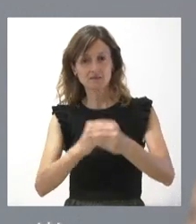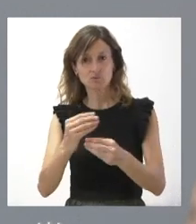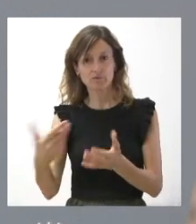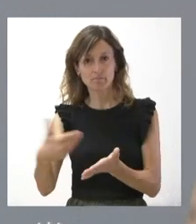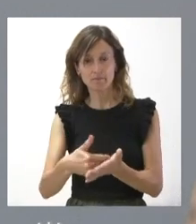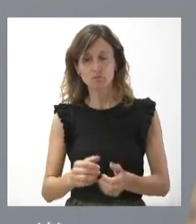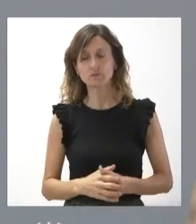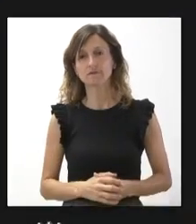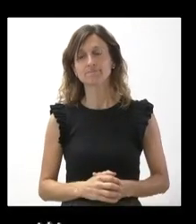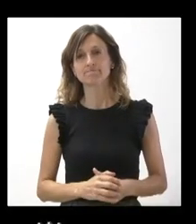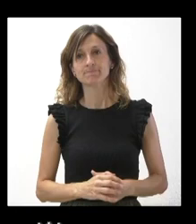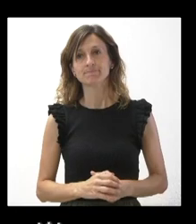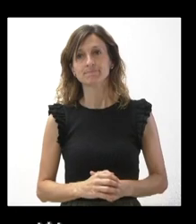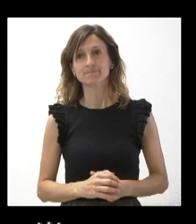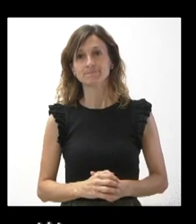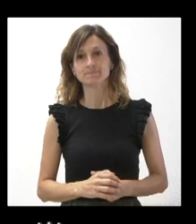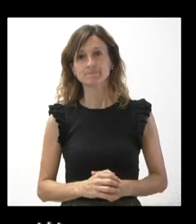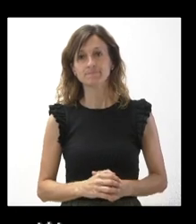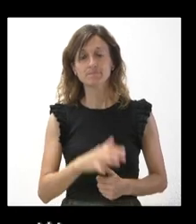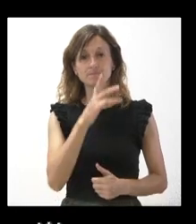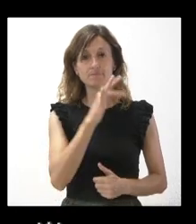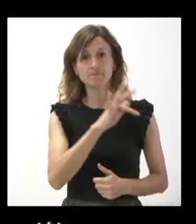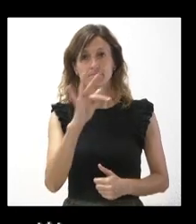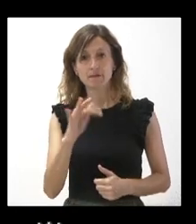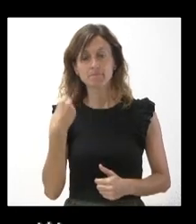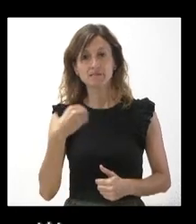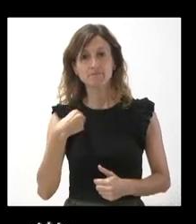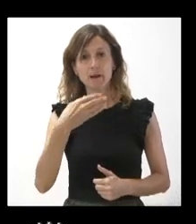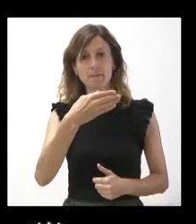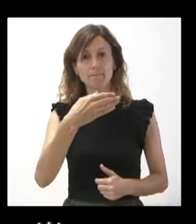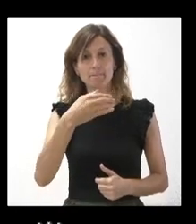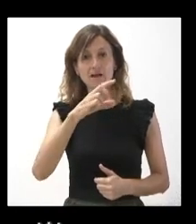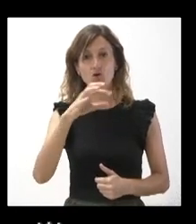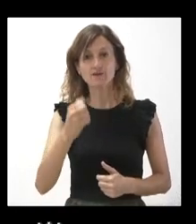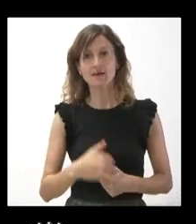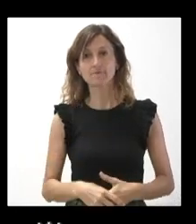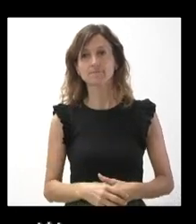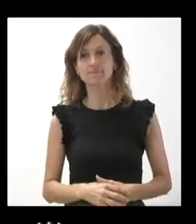planteado. Tiene de nuevo la palabra Begoña Rincón.